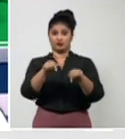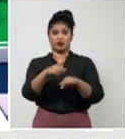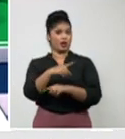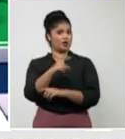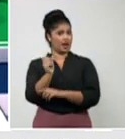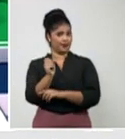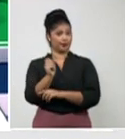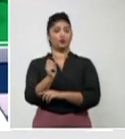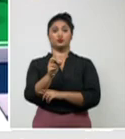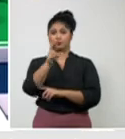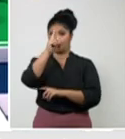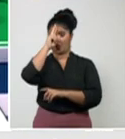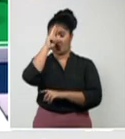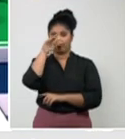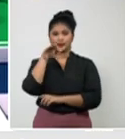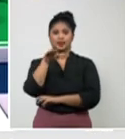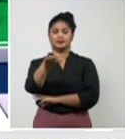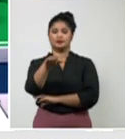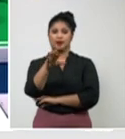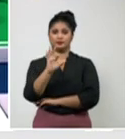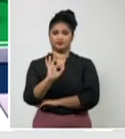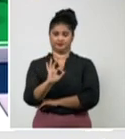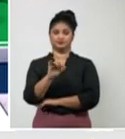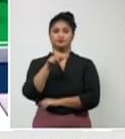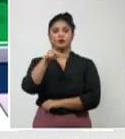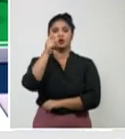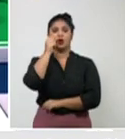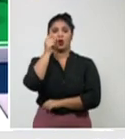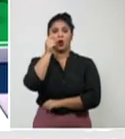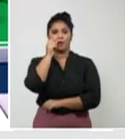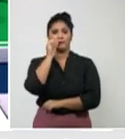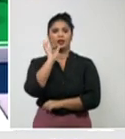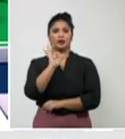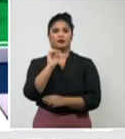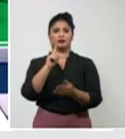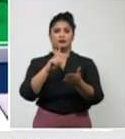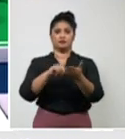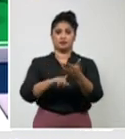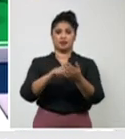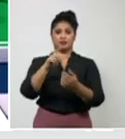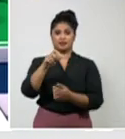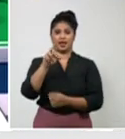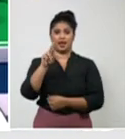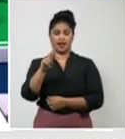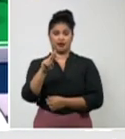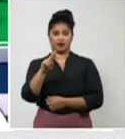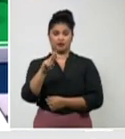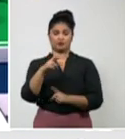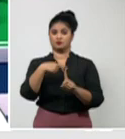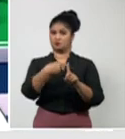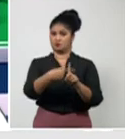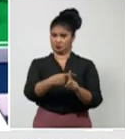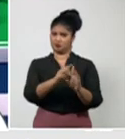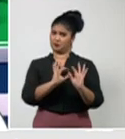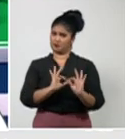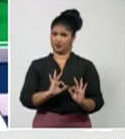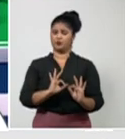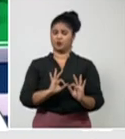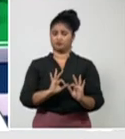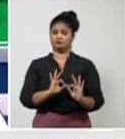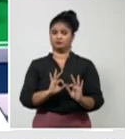riesgo, se identificó que era un paciente PCR positivo y después de una corta